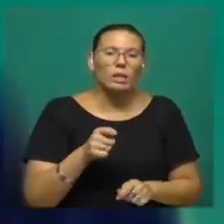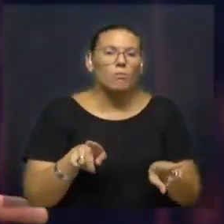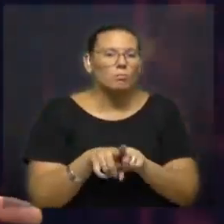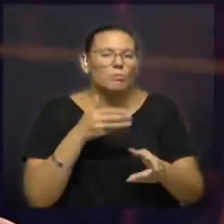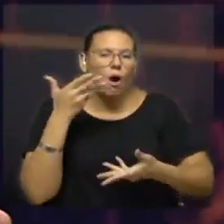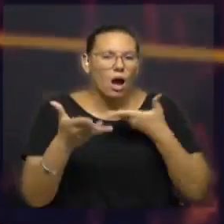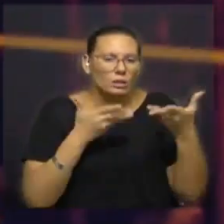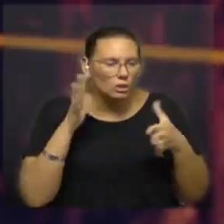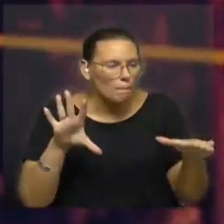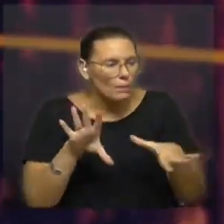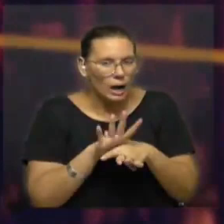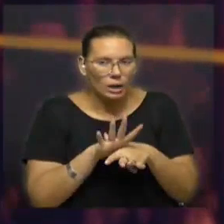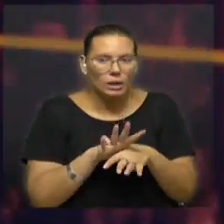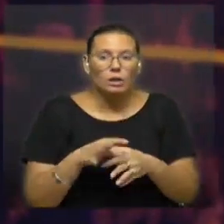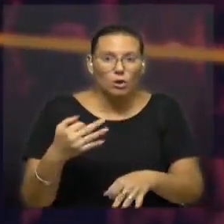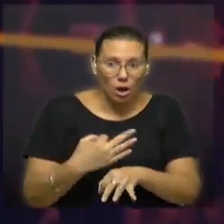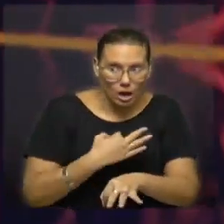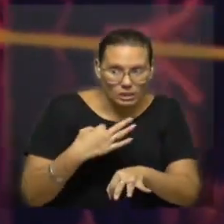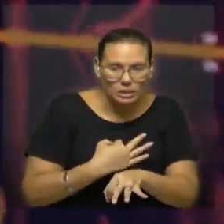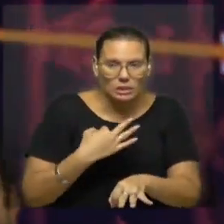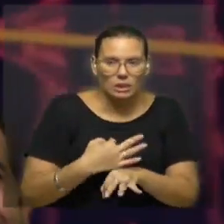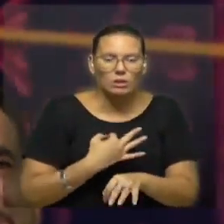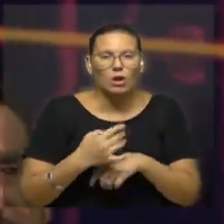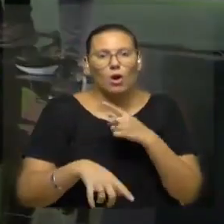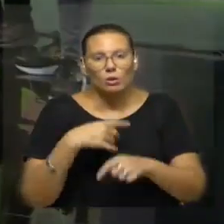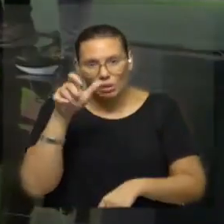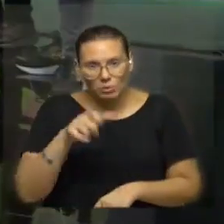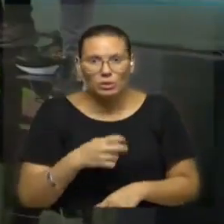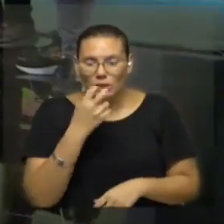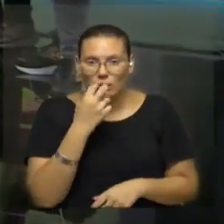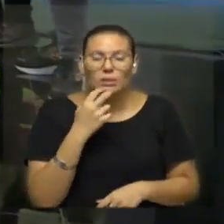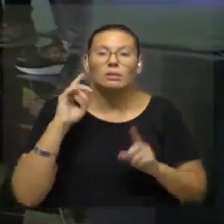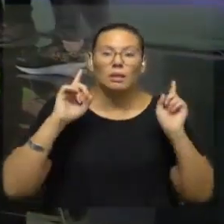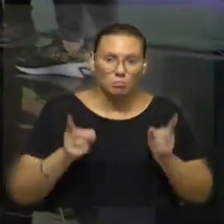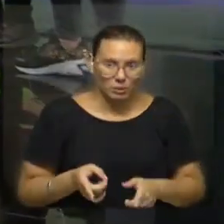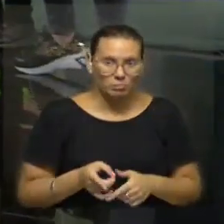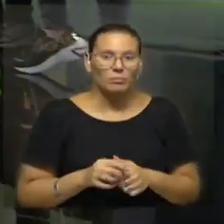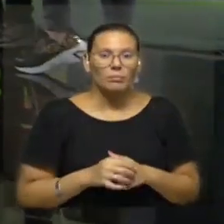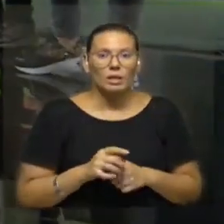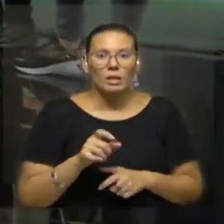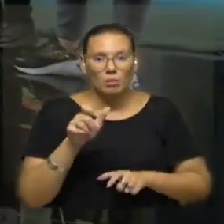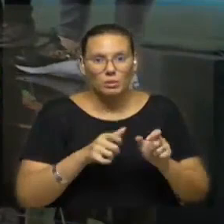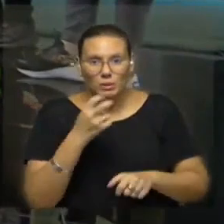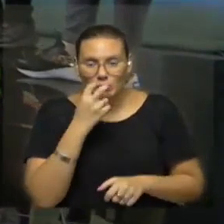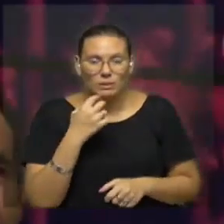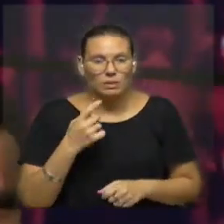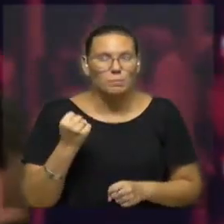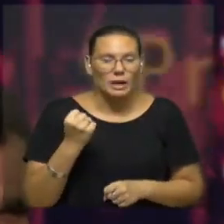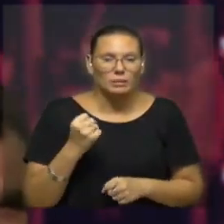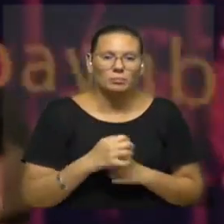canciones. Y nos enseñó ese pique. Otro Maragato, ¿no? Otro Maragato, sí. Entre los Maragatos somos muy maragatistas, como